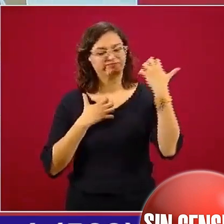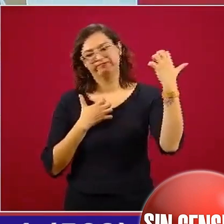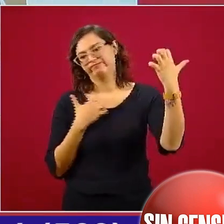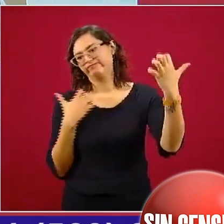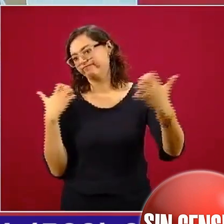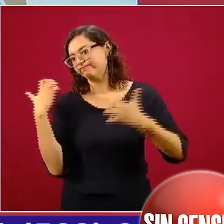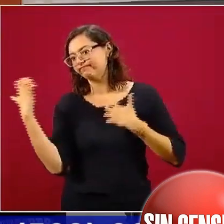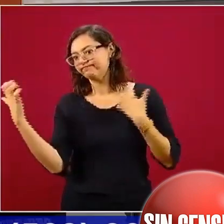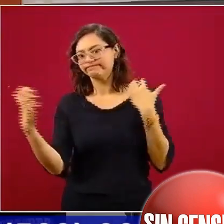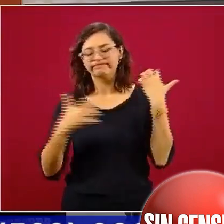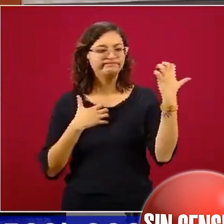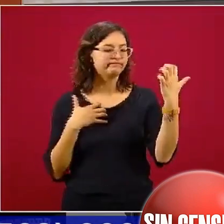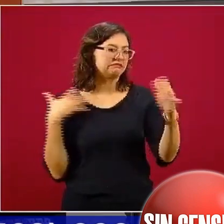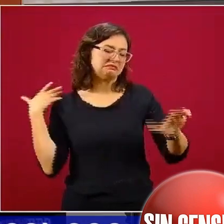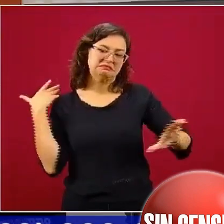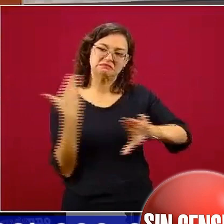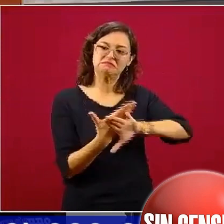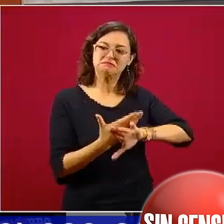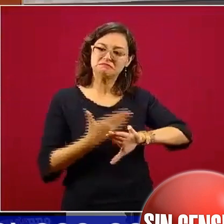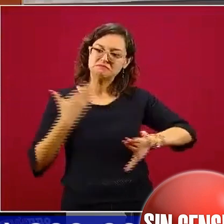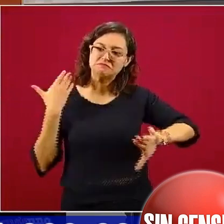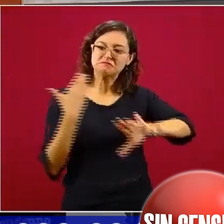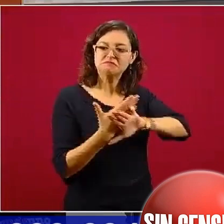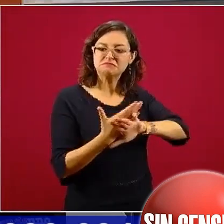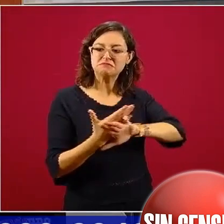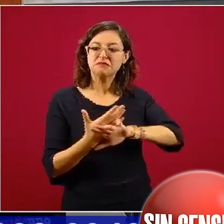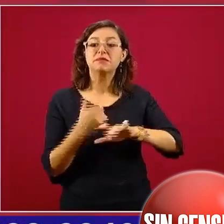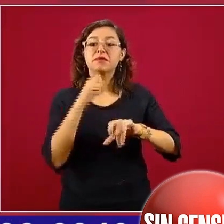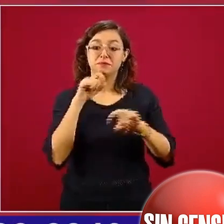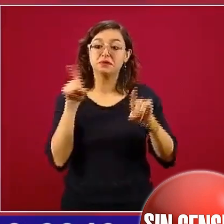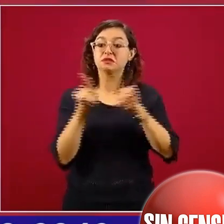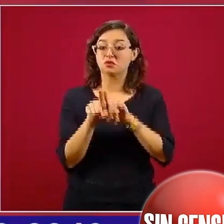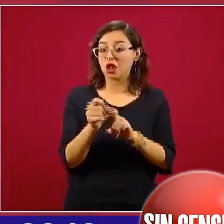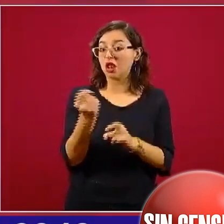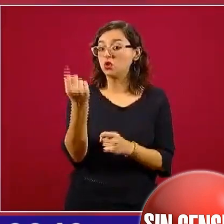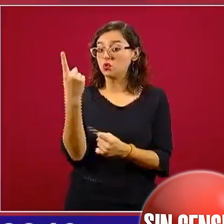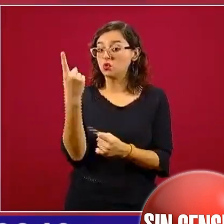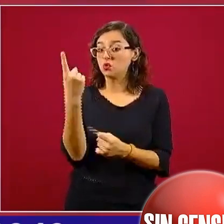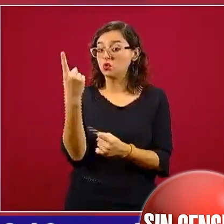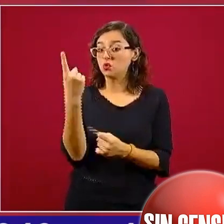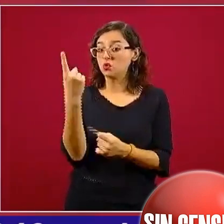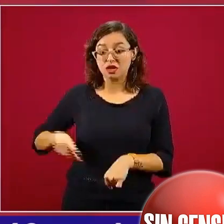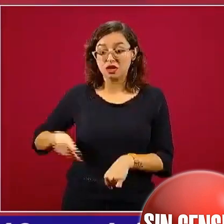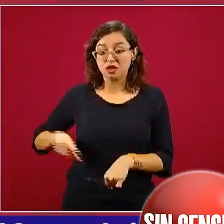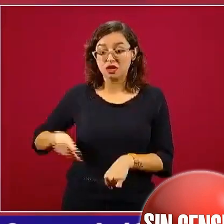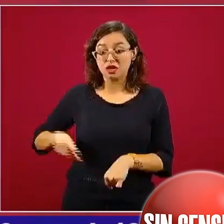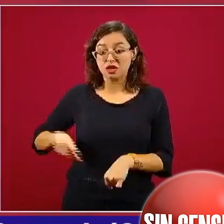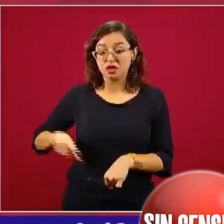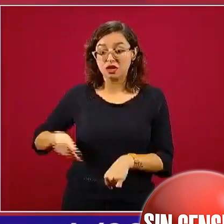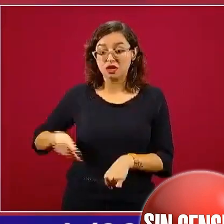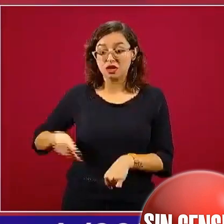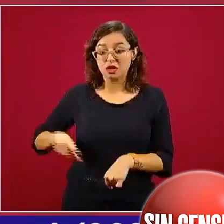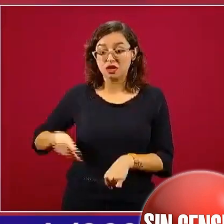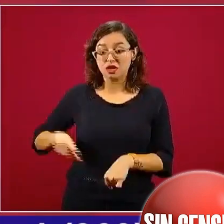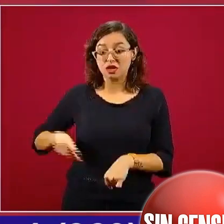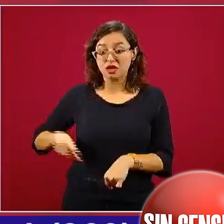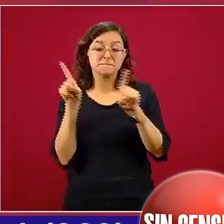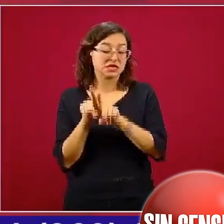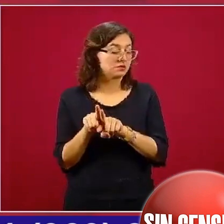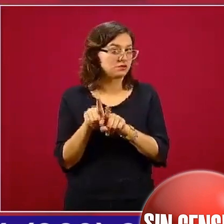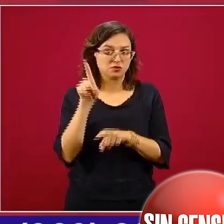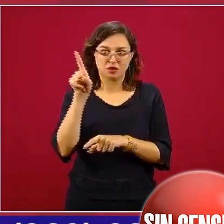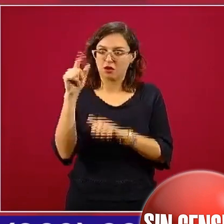protestaron, hubo protesta de los gobiernos, hubo protesta del gobierno estadounidense, del Departamento de